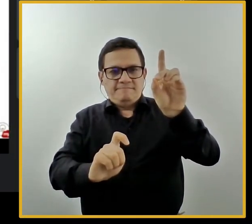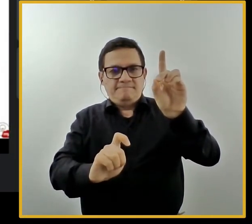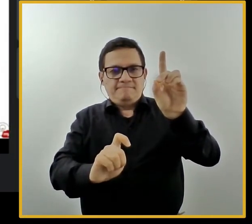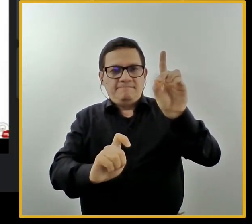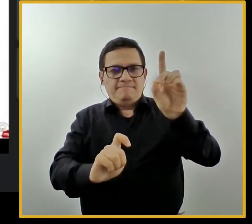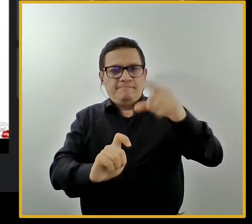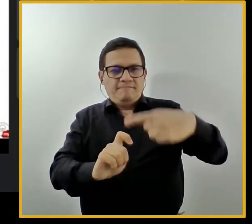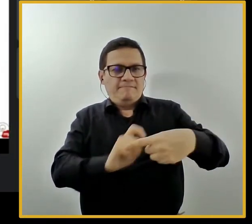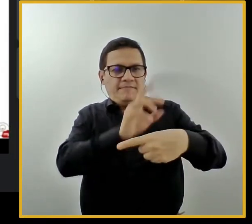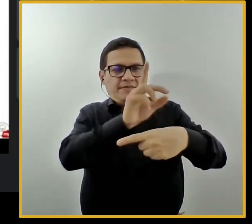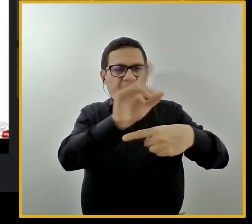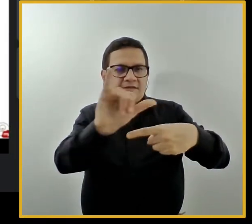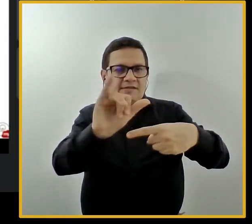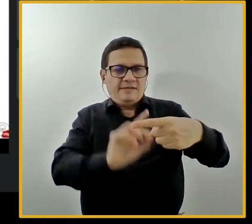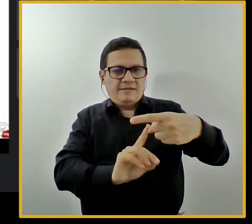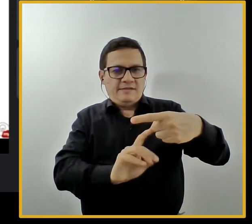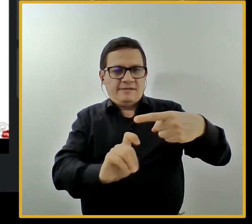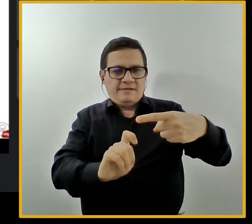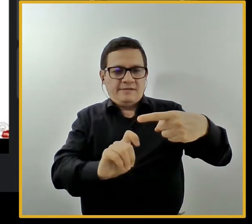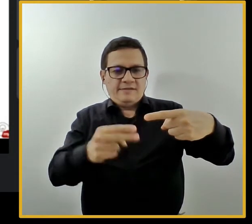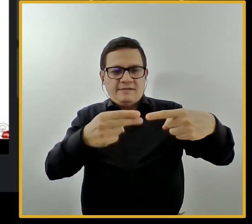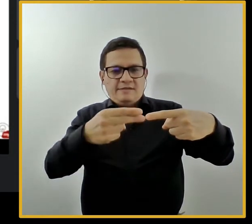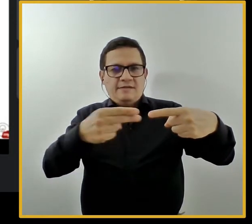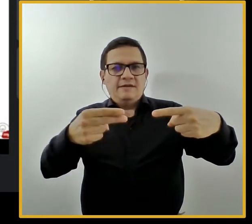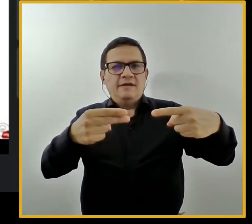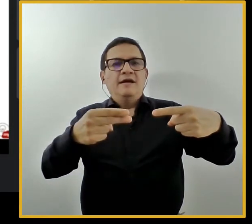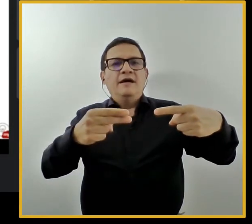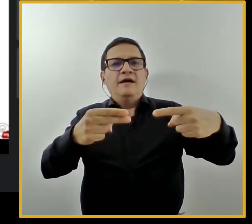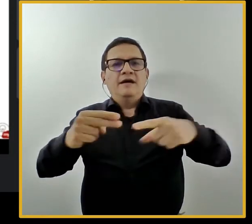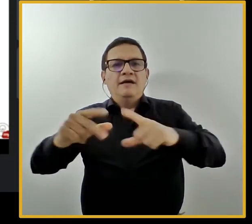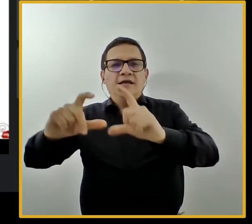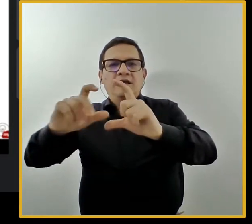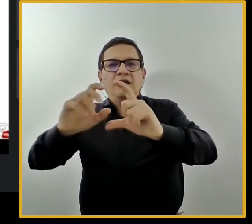¿Sí? Es una ecuación sencilla.